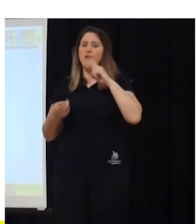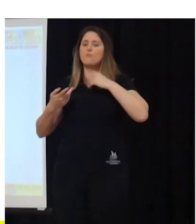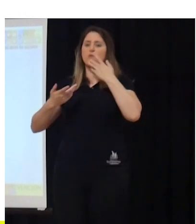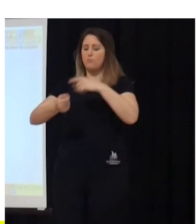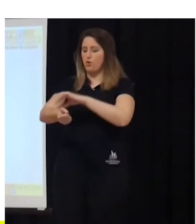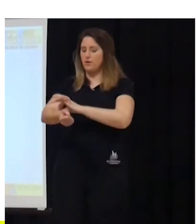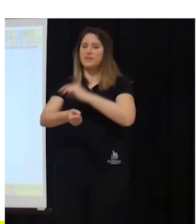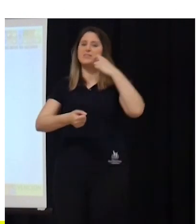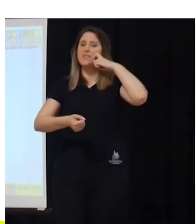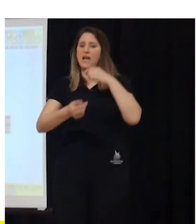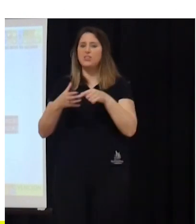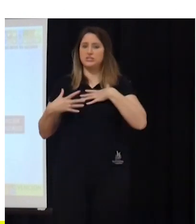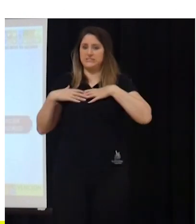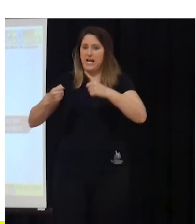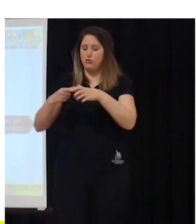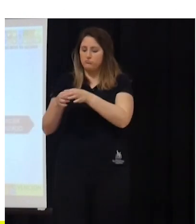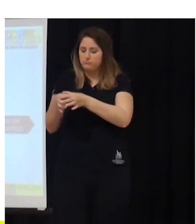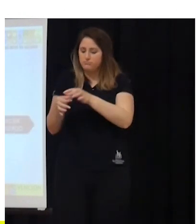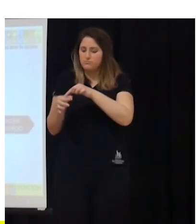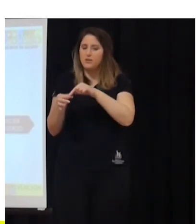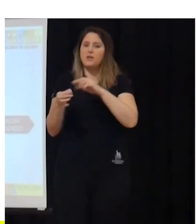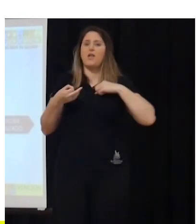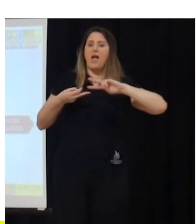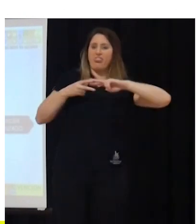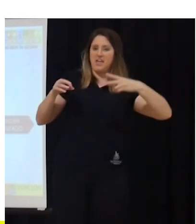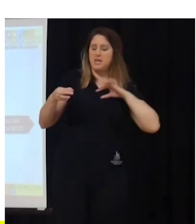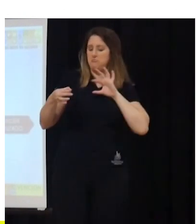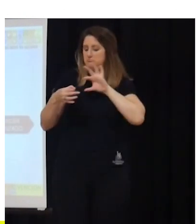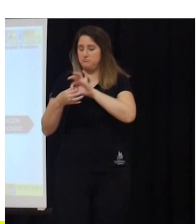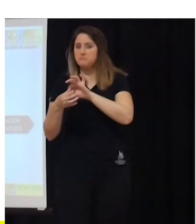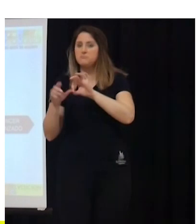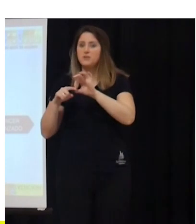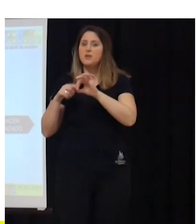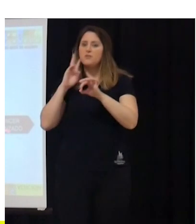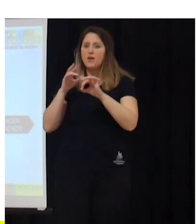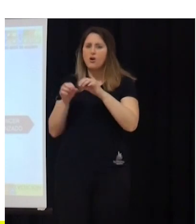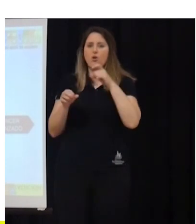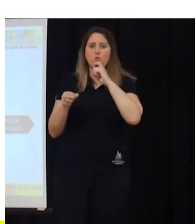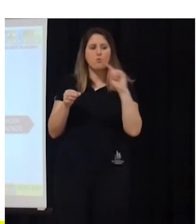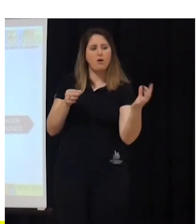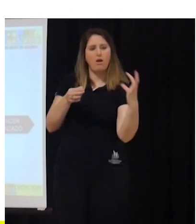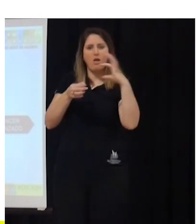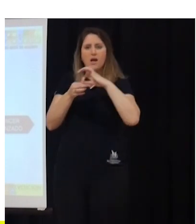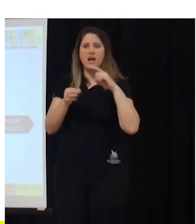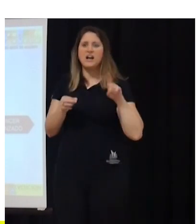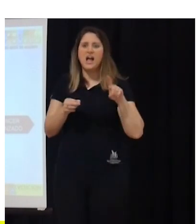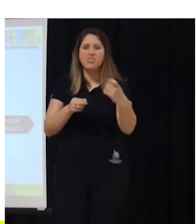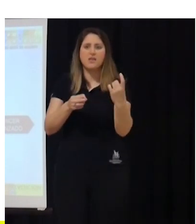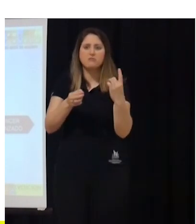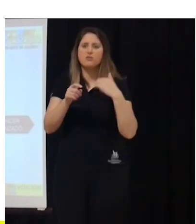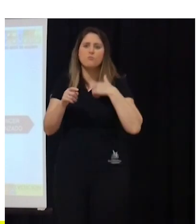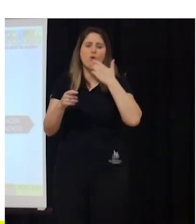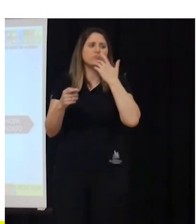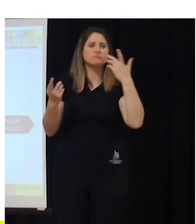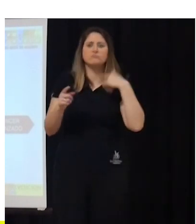tejido sano, con la alteración genética, se va a desarrollar una lesión precancerosa, con el paso del tiempo aparecería